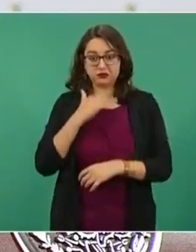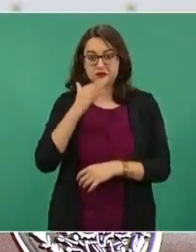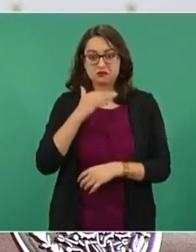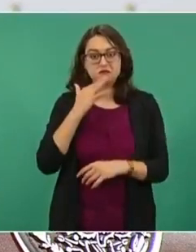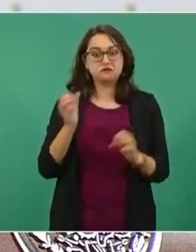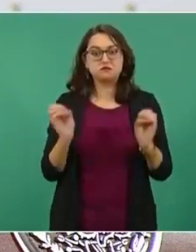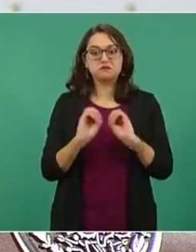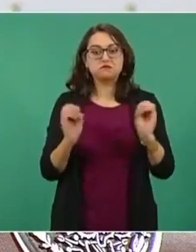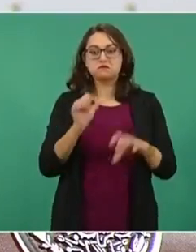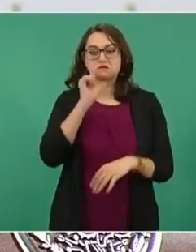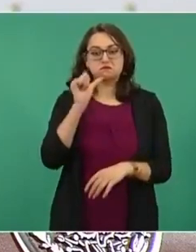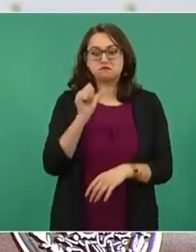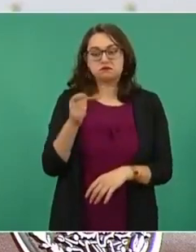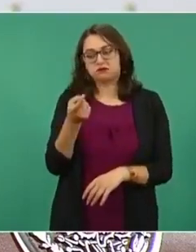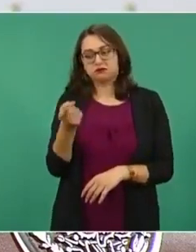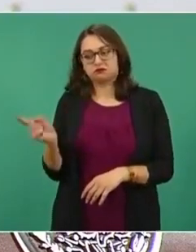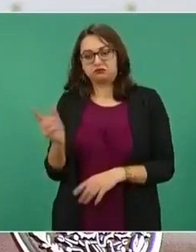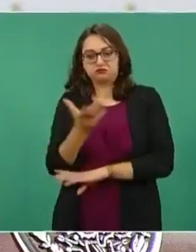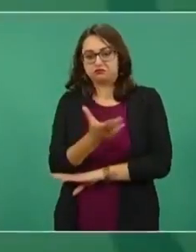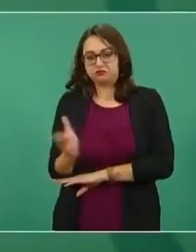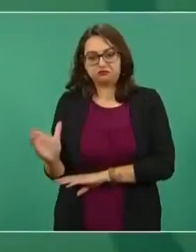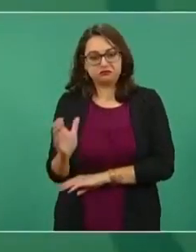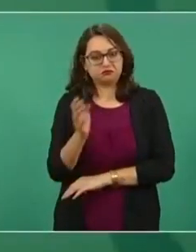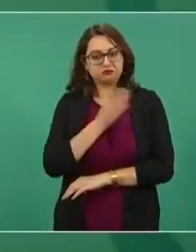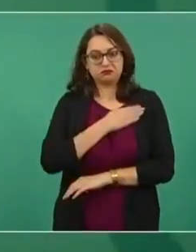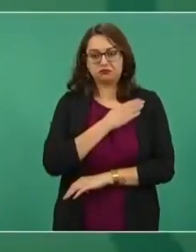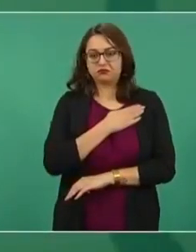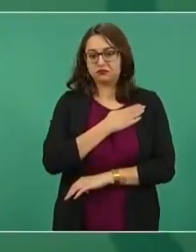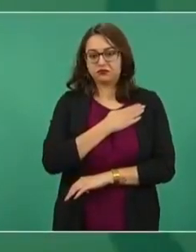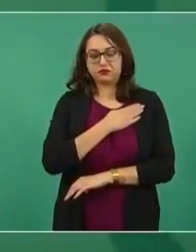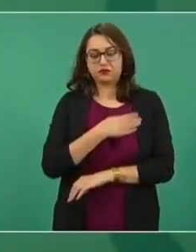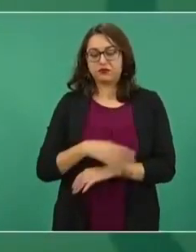corruptos, de gente buena, que